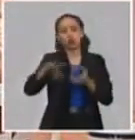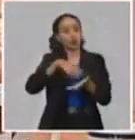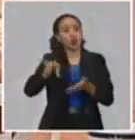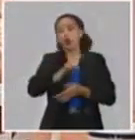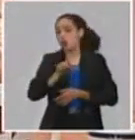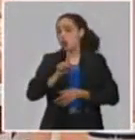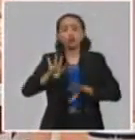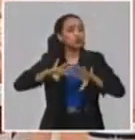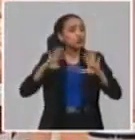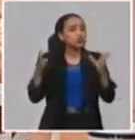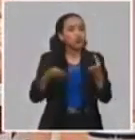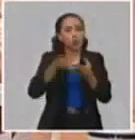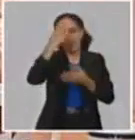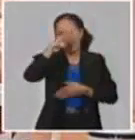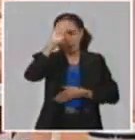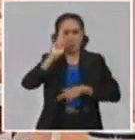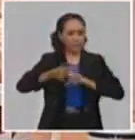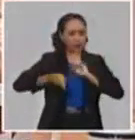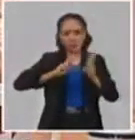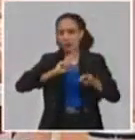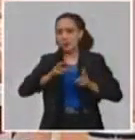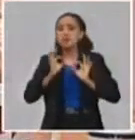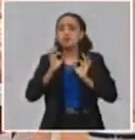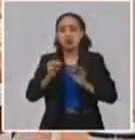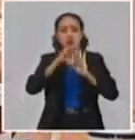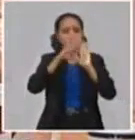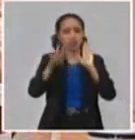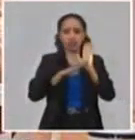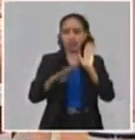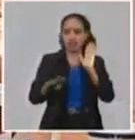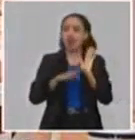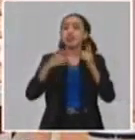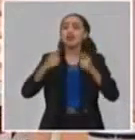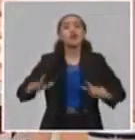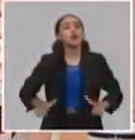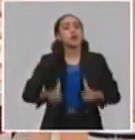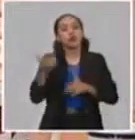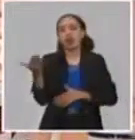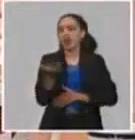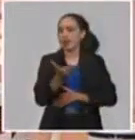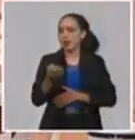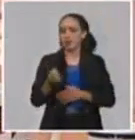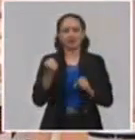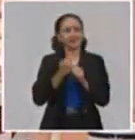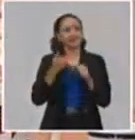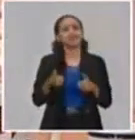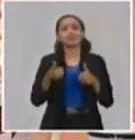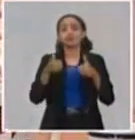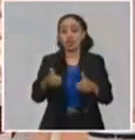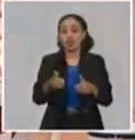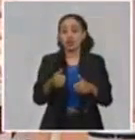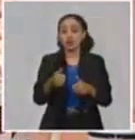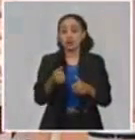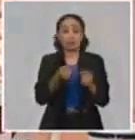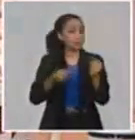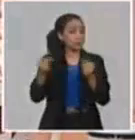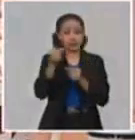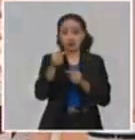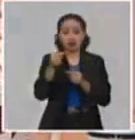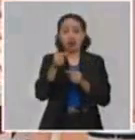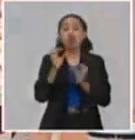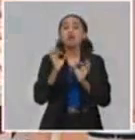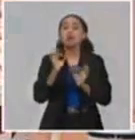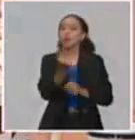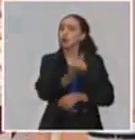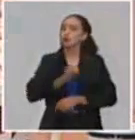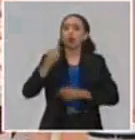que implementar con rapidez y con eficiencia. Yo creo que esa es una primera idea que tenemos que tener